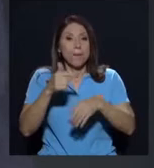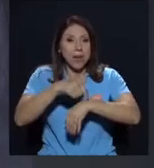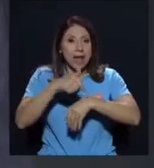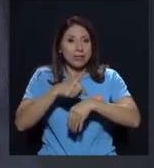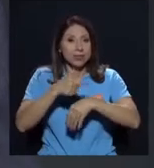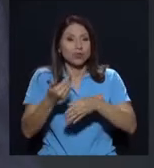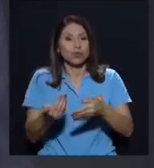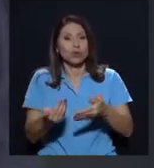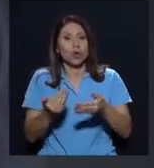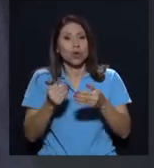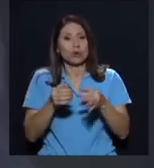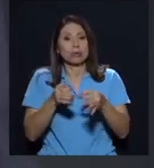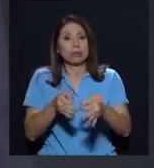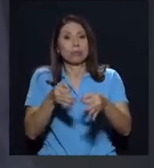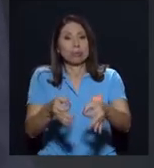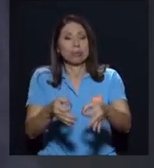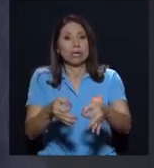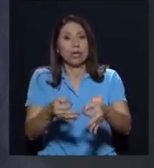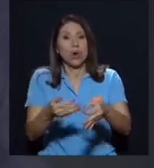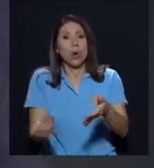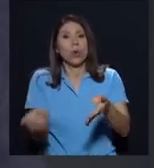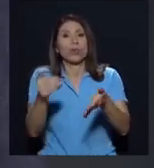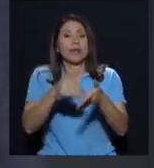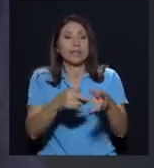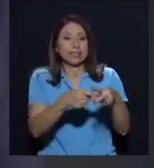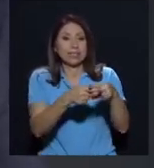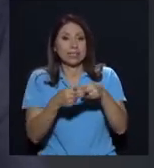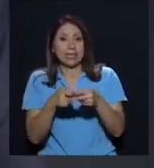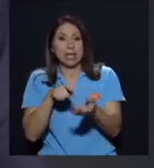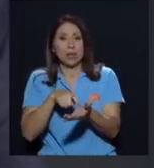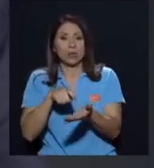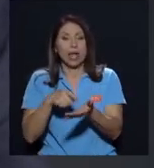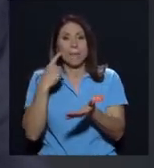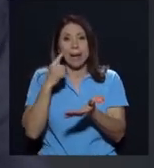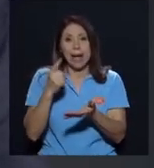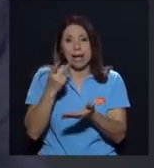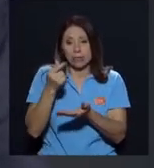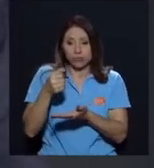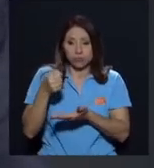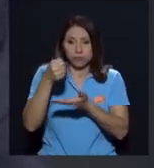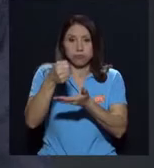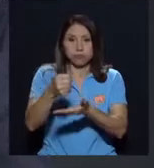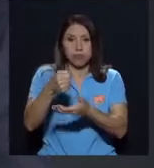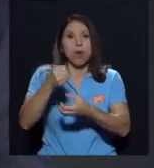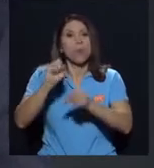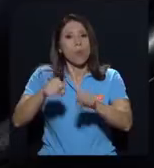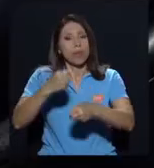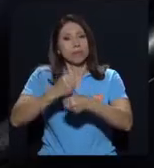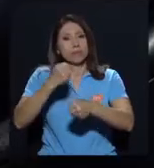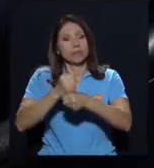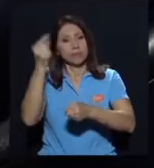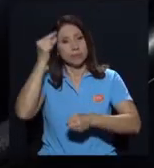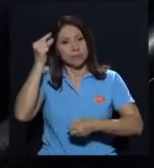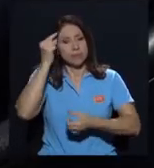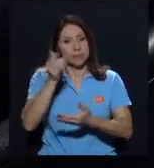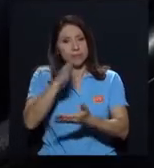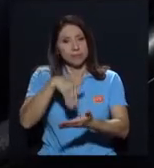para prácticamente mantener a funcionando el gobierno central